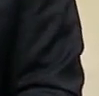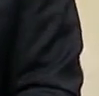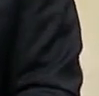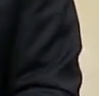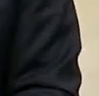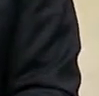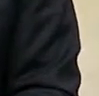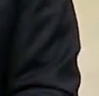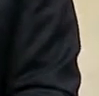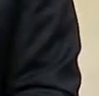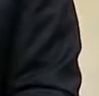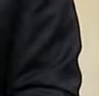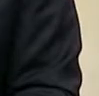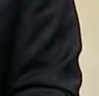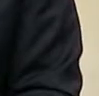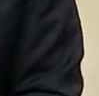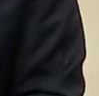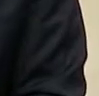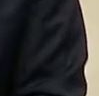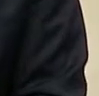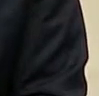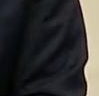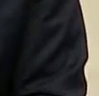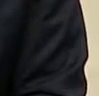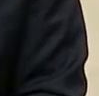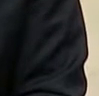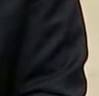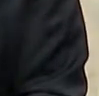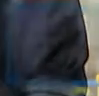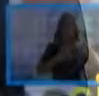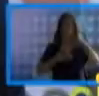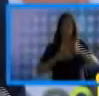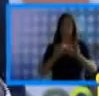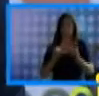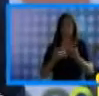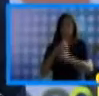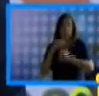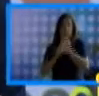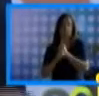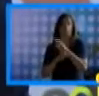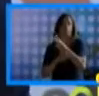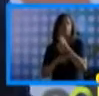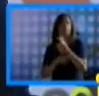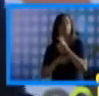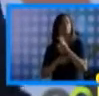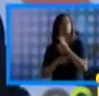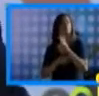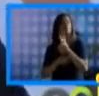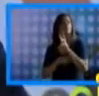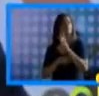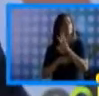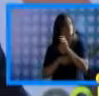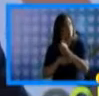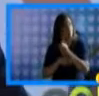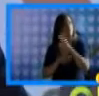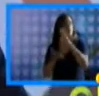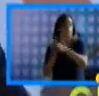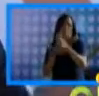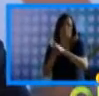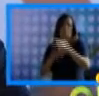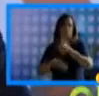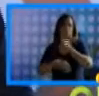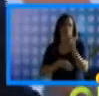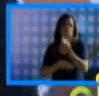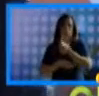profesores lo que quiere decir que tenemos ya en manos de los estudiantes y profesores